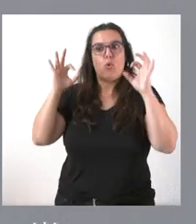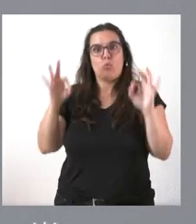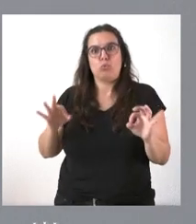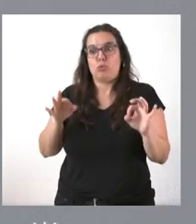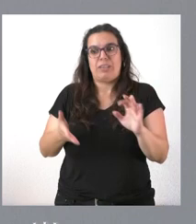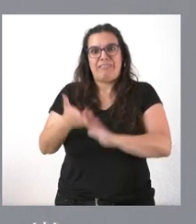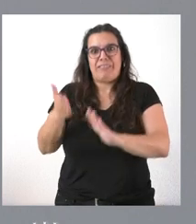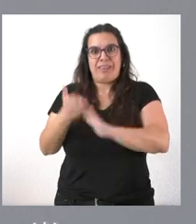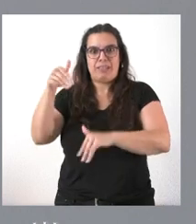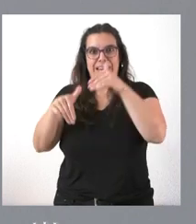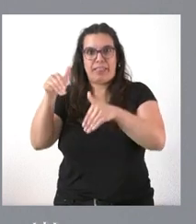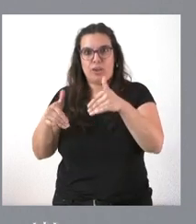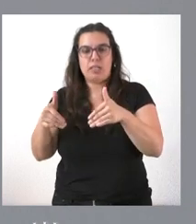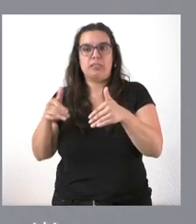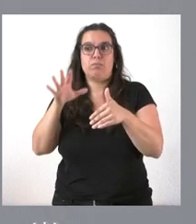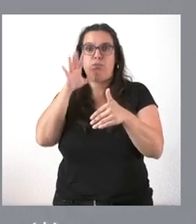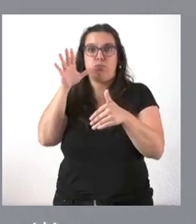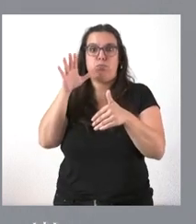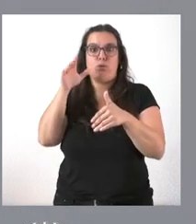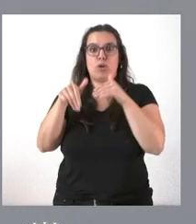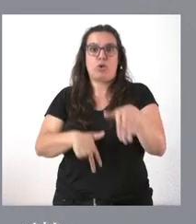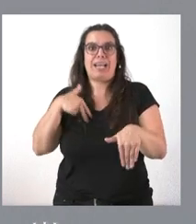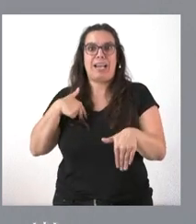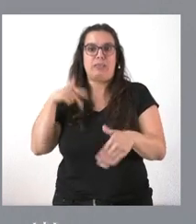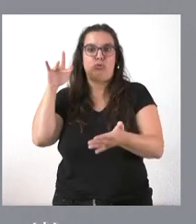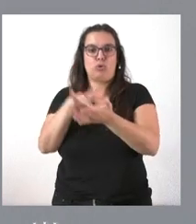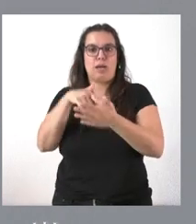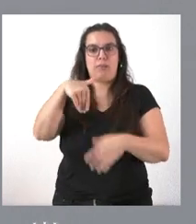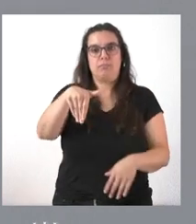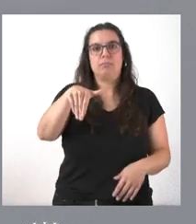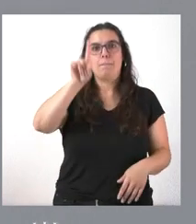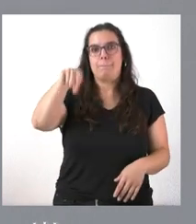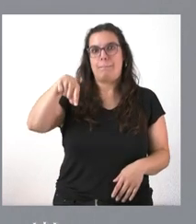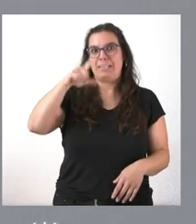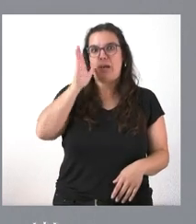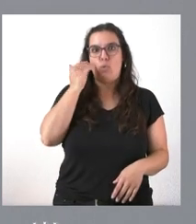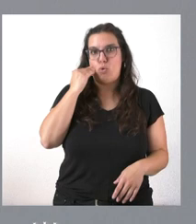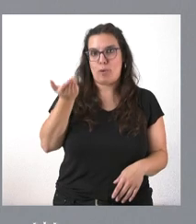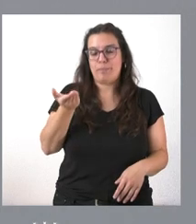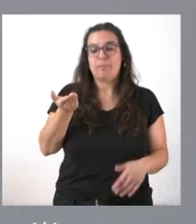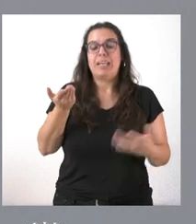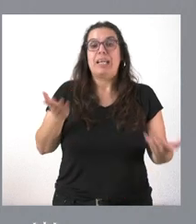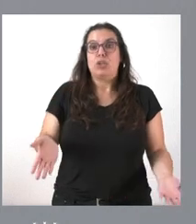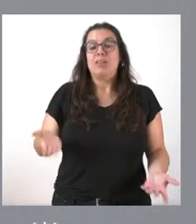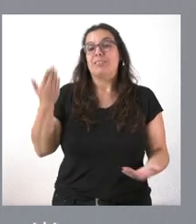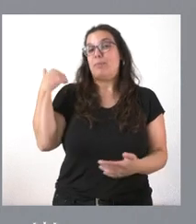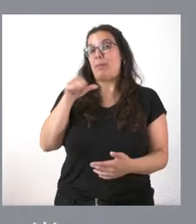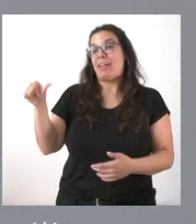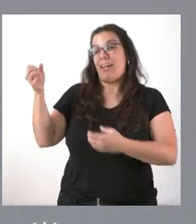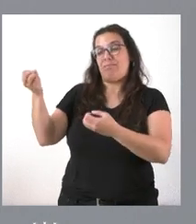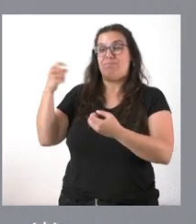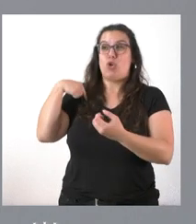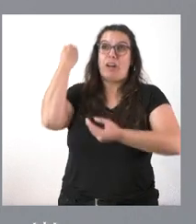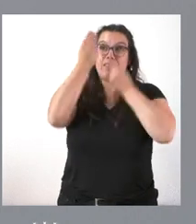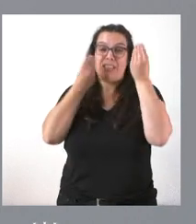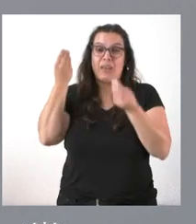ya en periodo electoral como consecuencia de unas elecciones generales que se van a producir el mes que viene la reflexión que yo hacía la semana pasada y